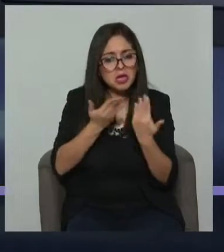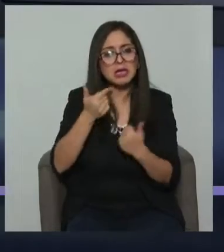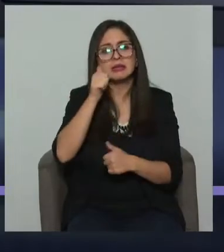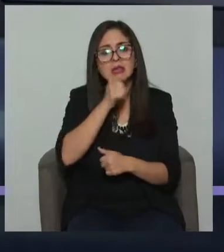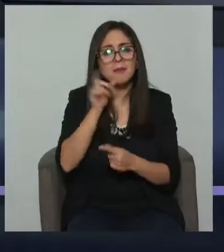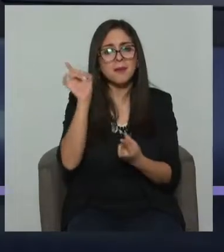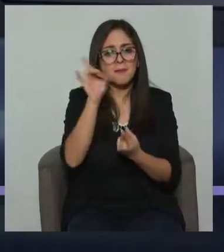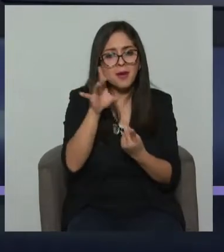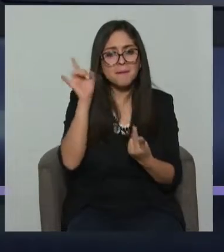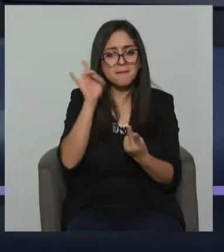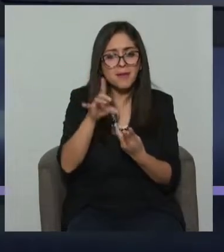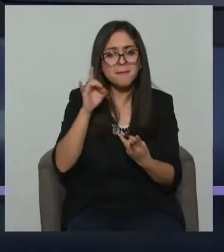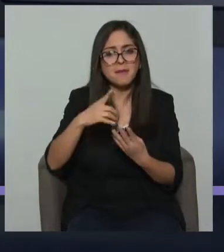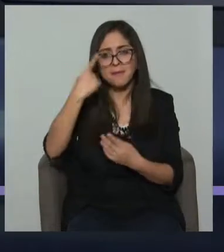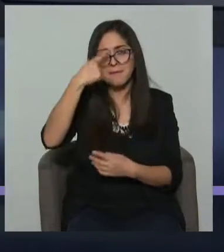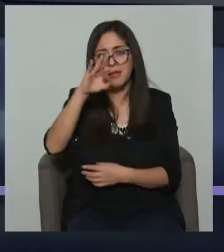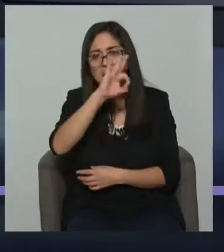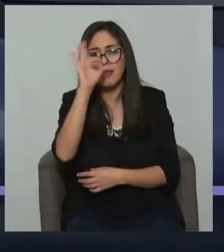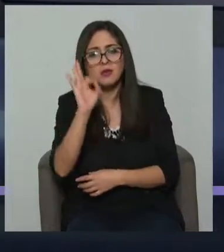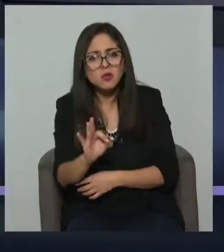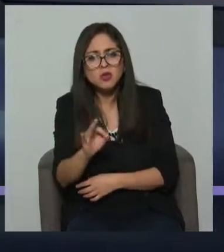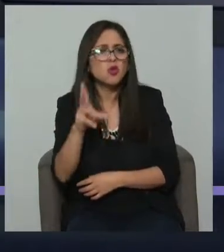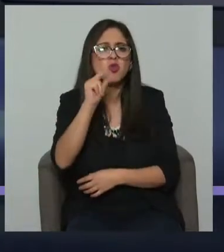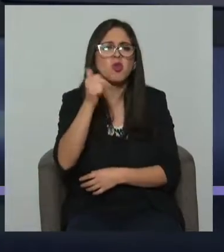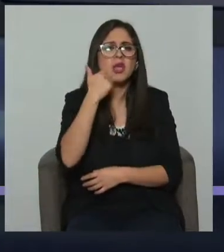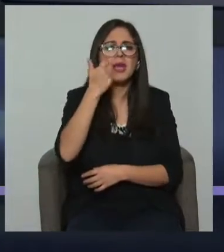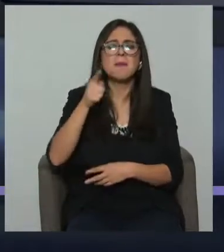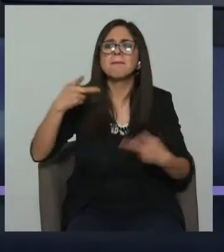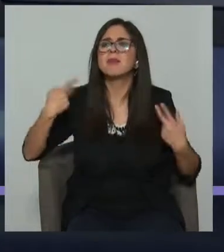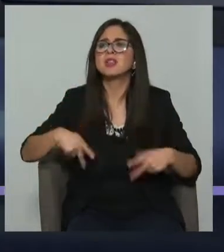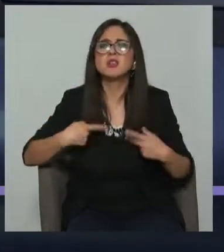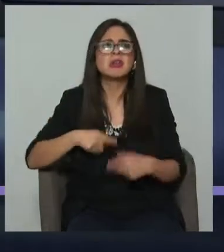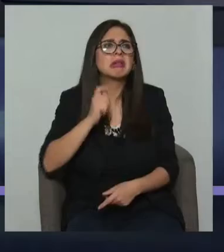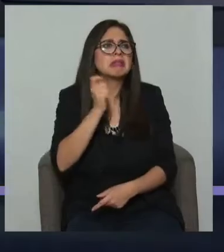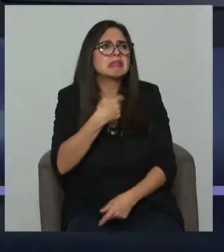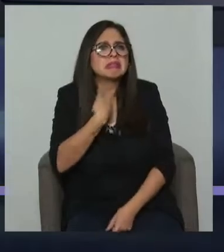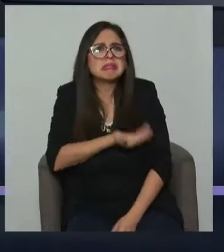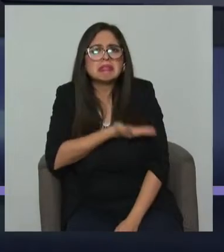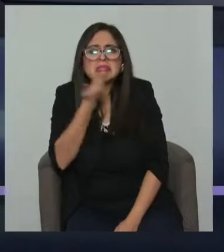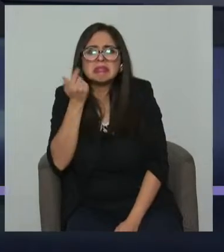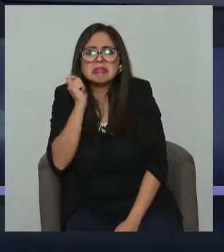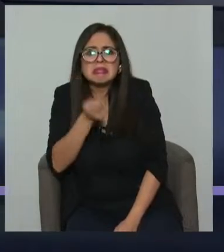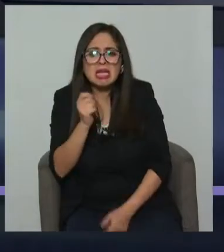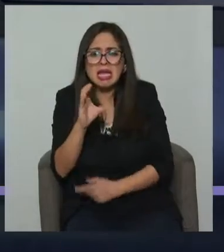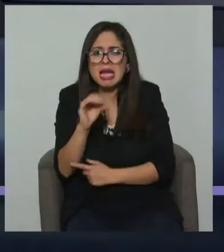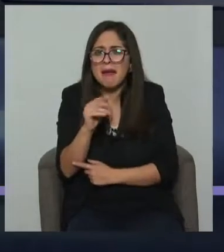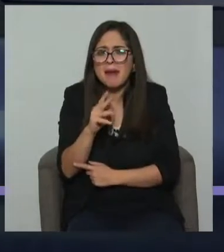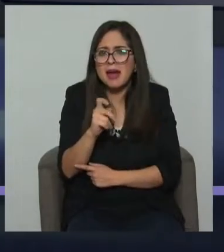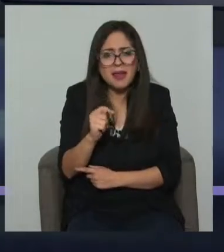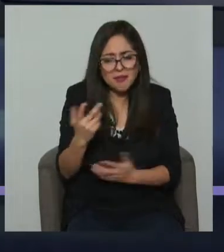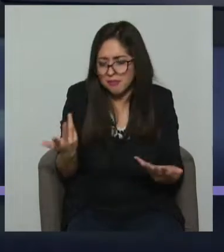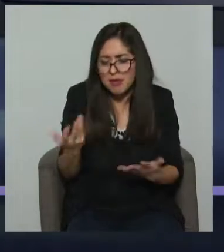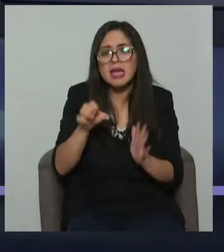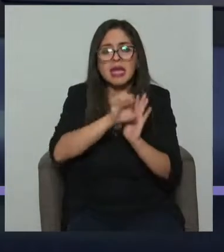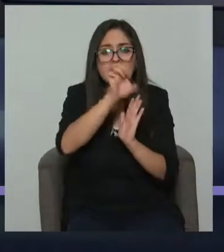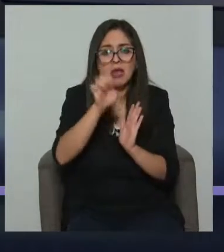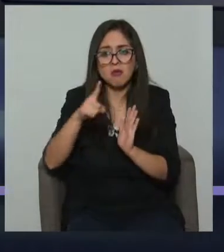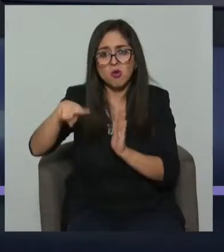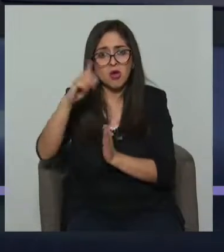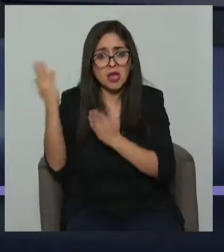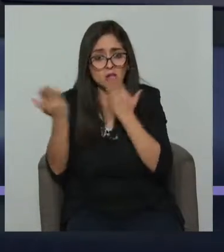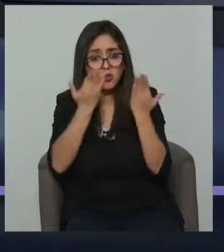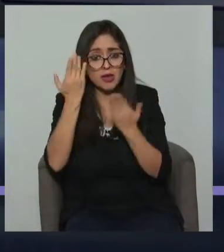constantemente promociones. No queremos que nadie se quede sin ver cabaret. Entonces, por ejemplo, todos los estudiantes de escuelas